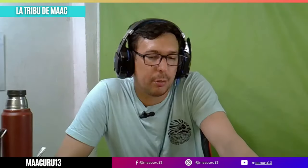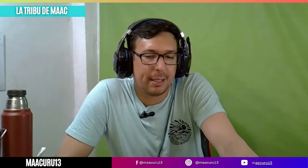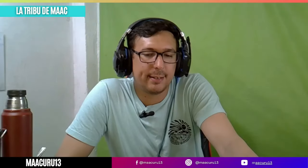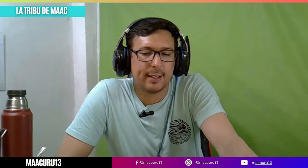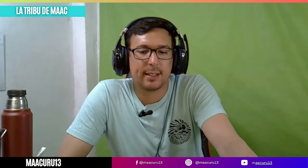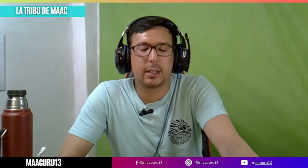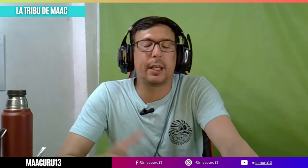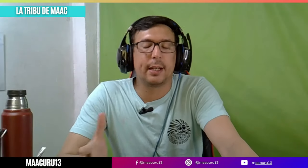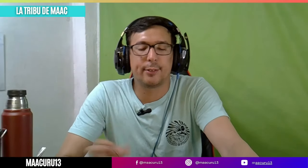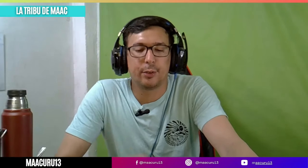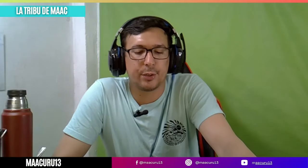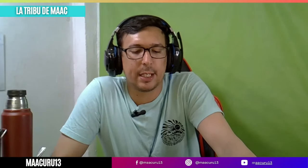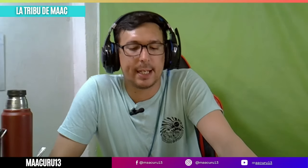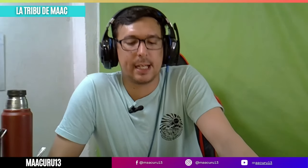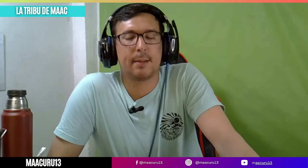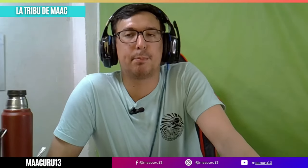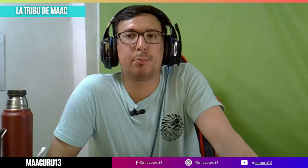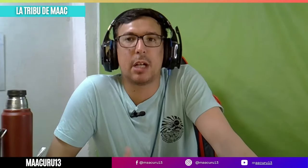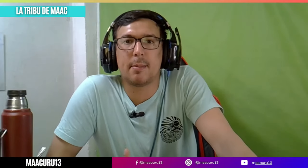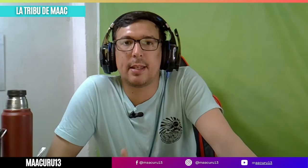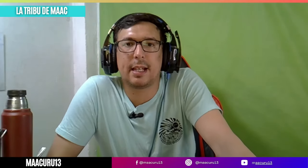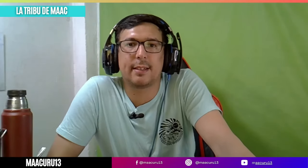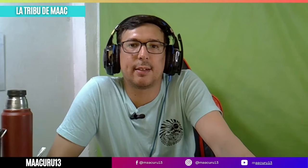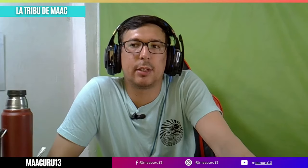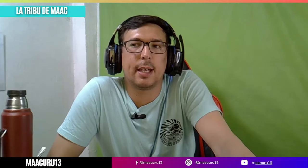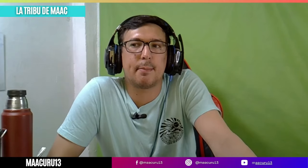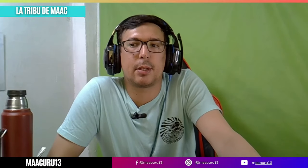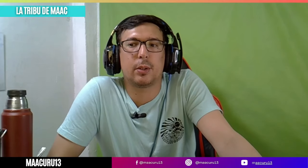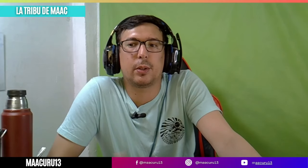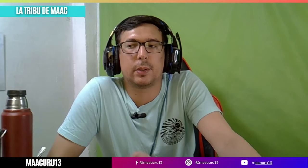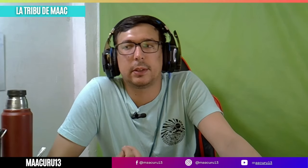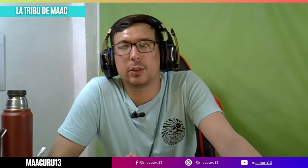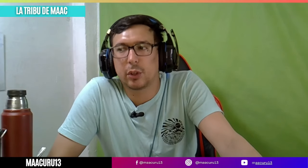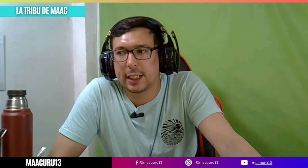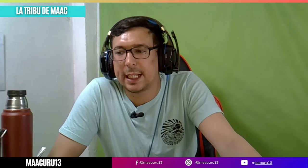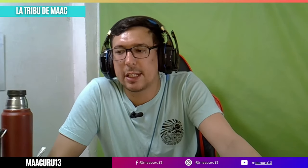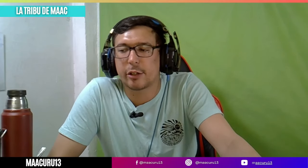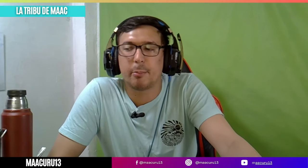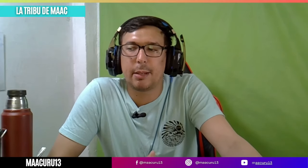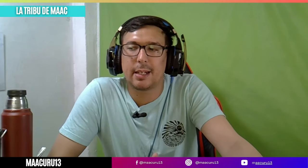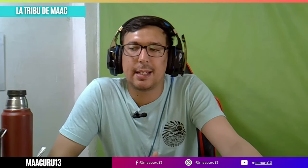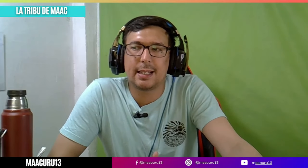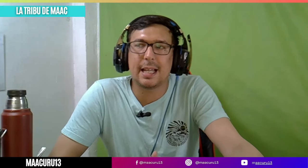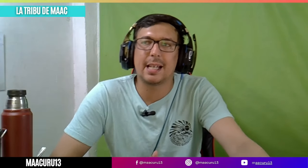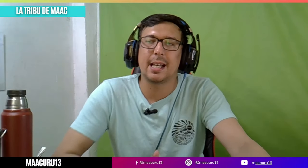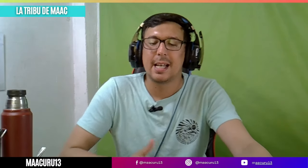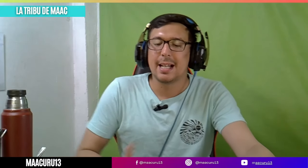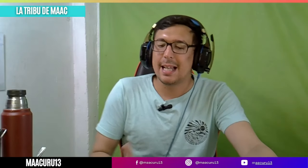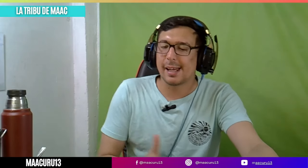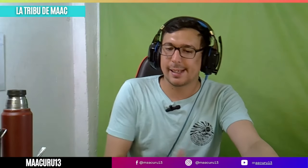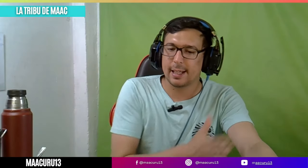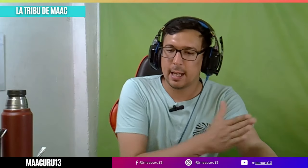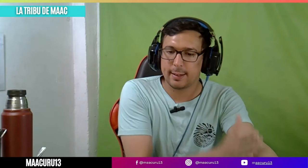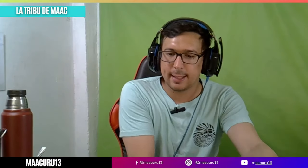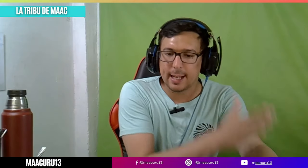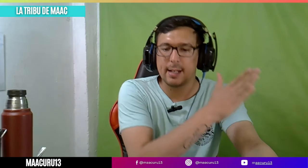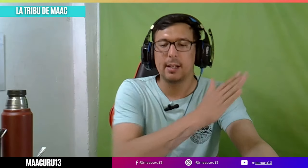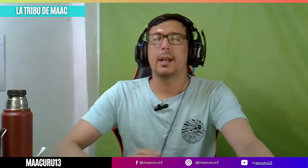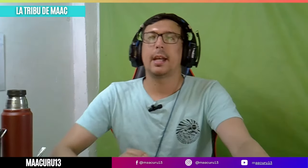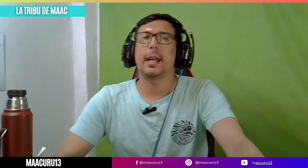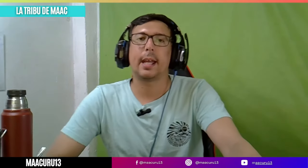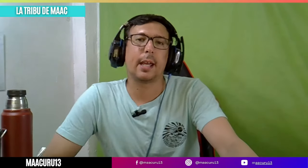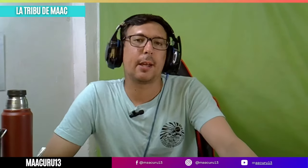sea, todos los países quieren solucionar el problema de la inseguridad, pero no quieren romper las reglas